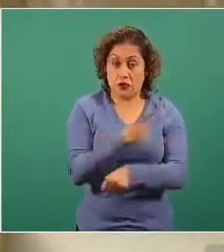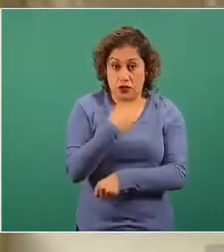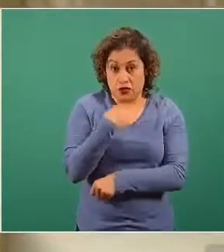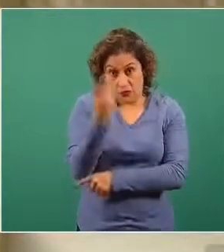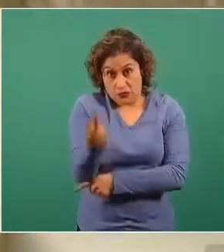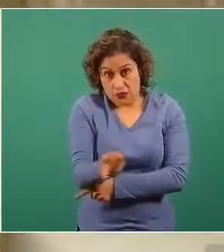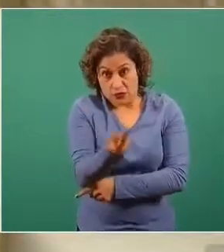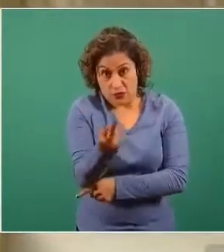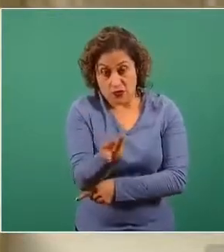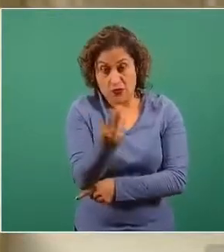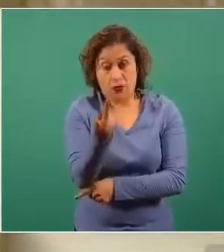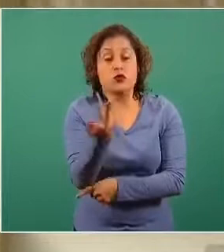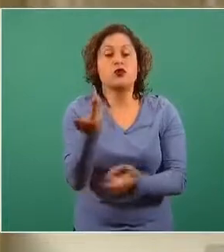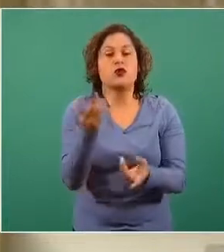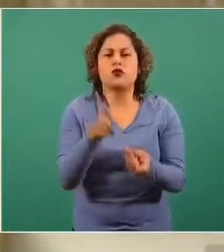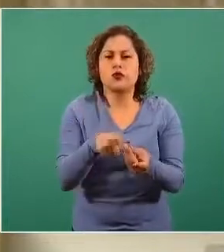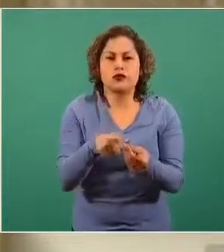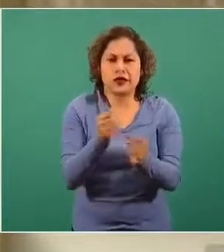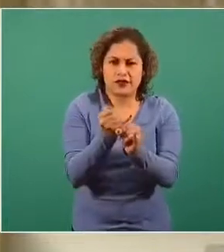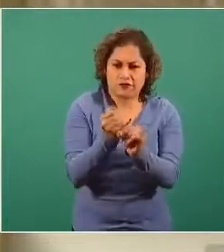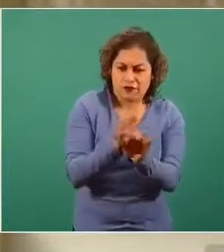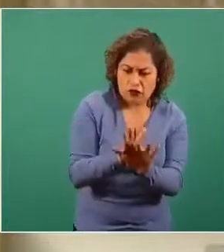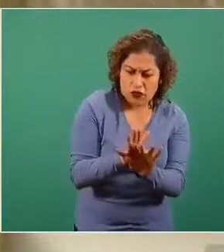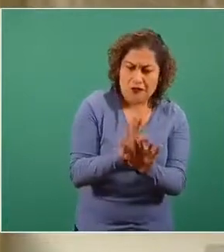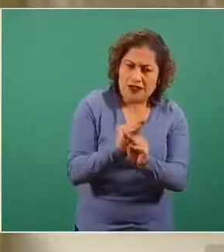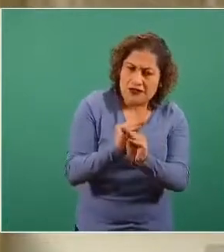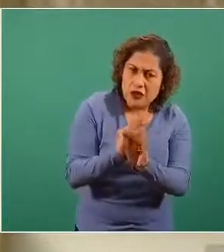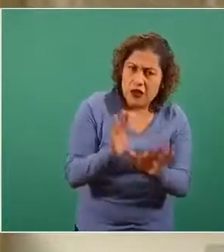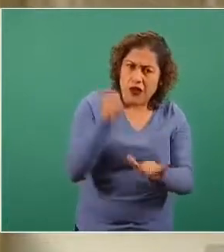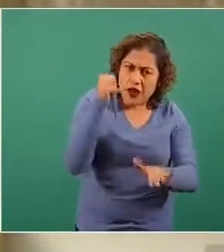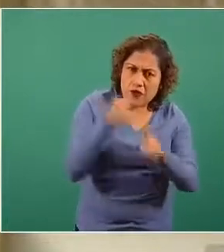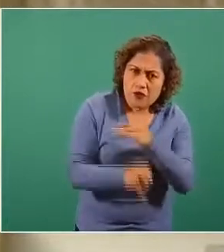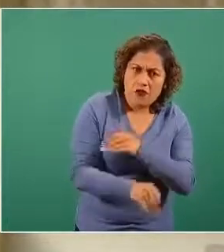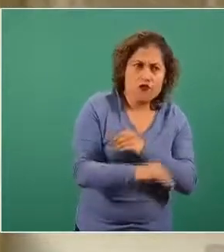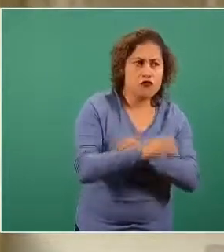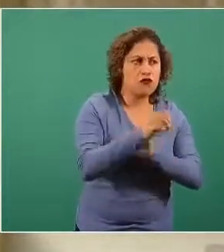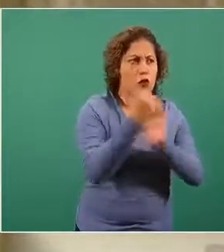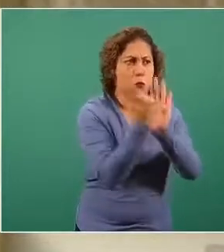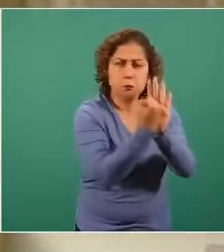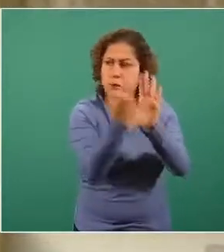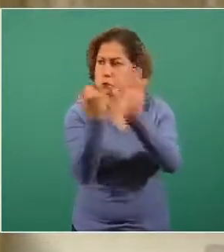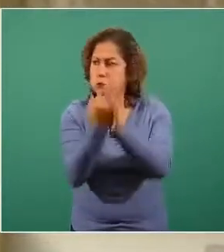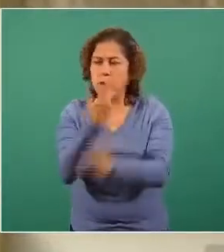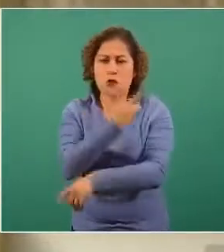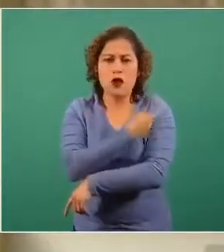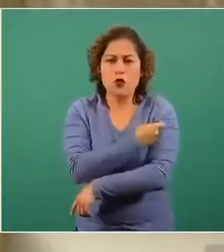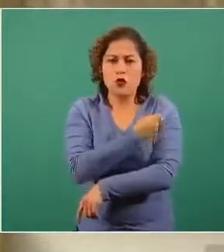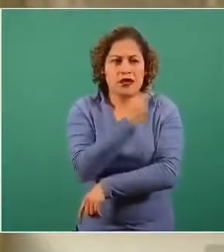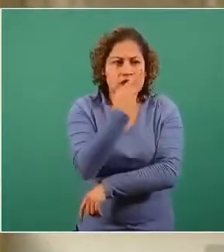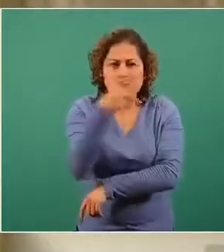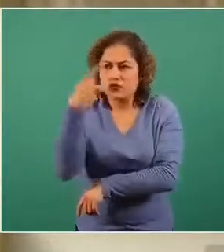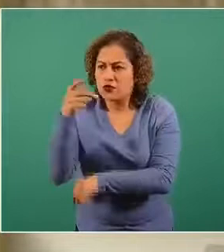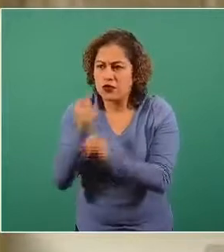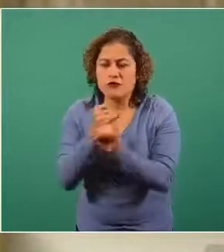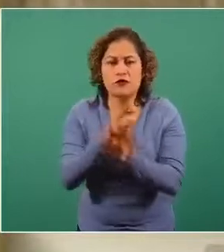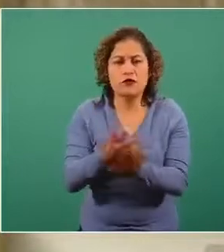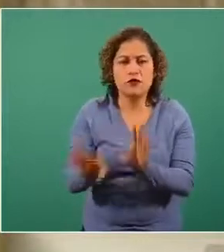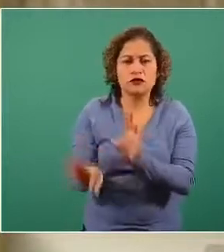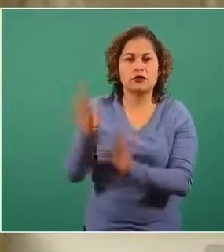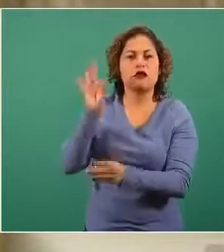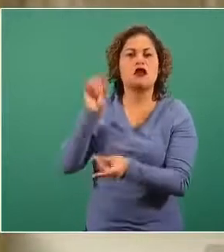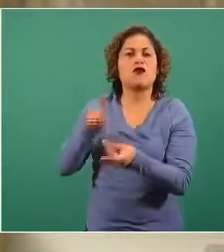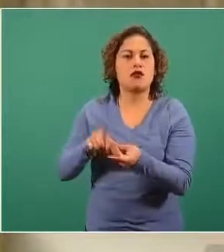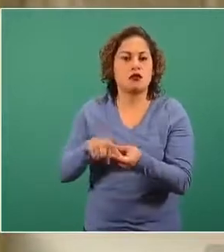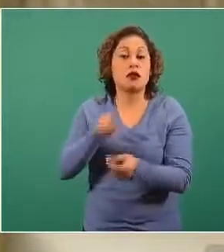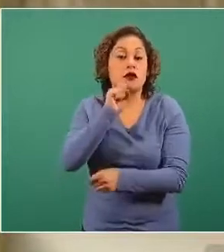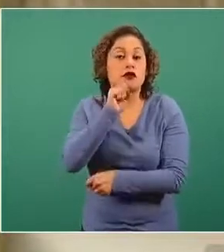si dónde podríamos buscar esta información de cada vacuna y los documentos que requiriera por la